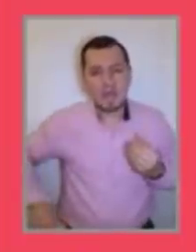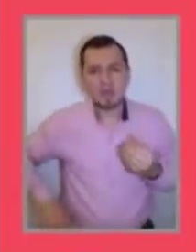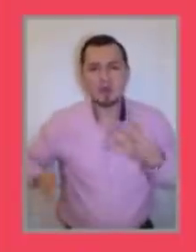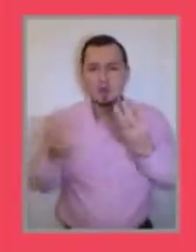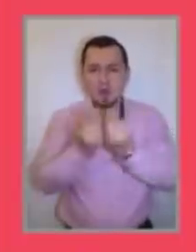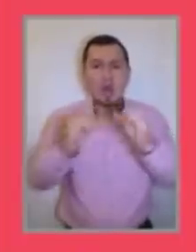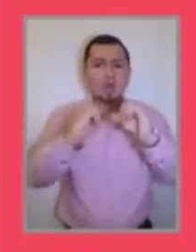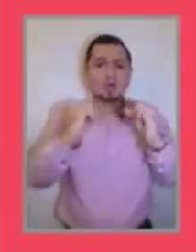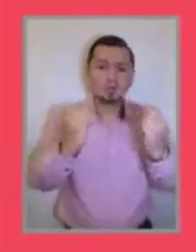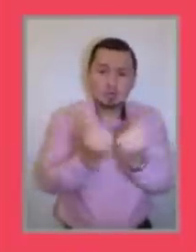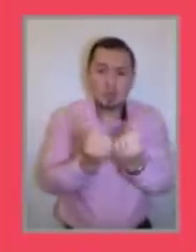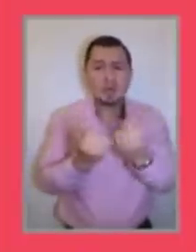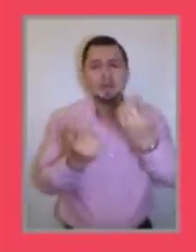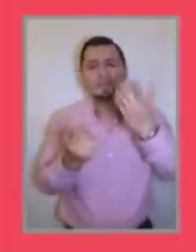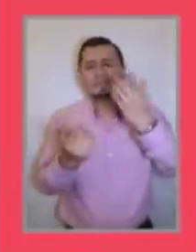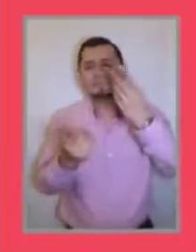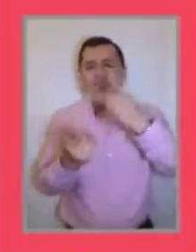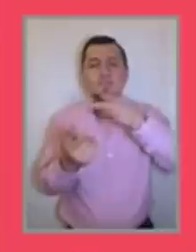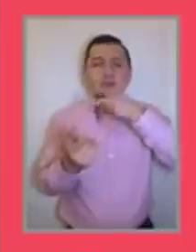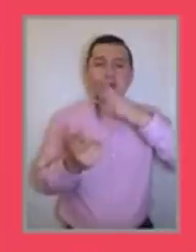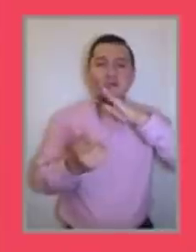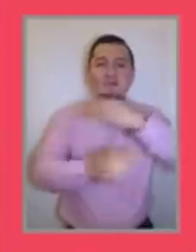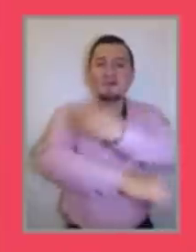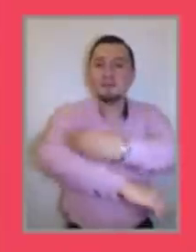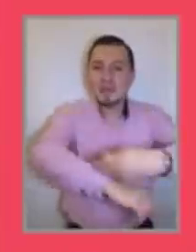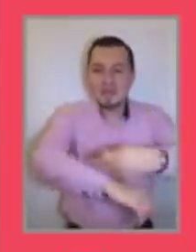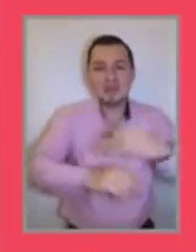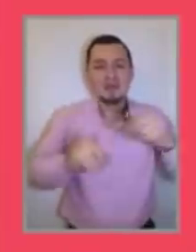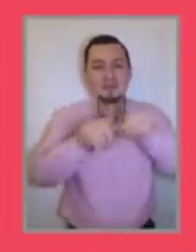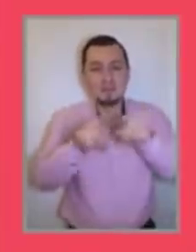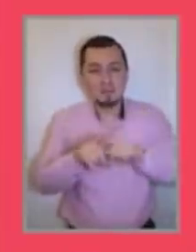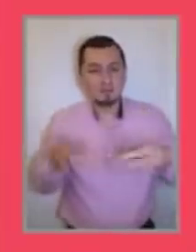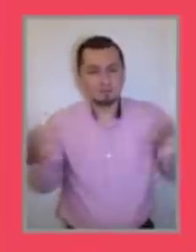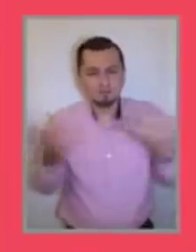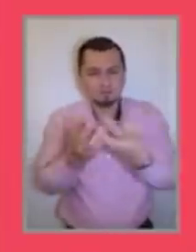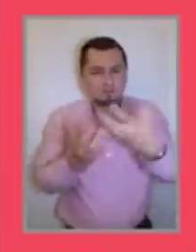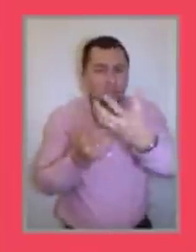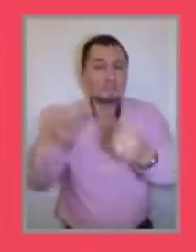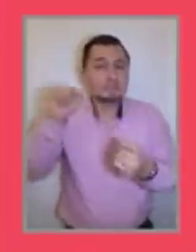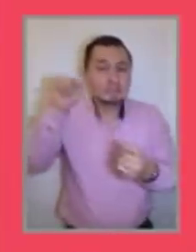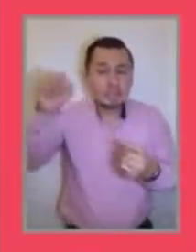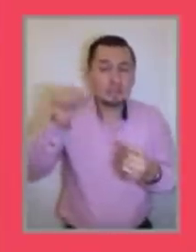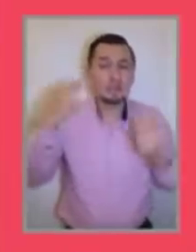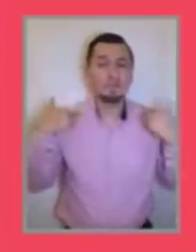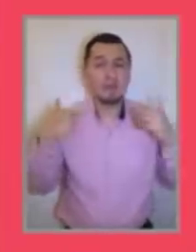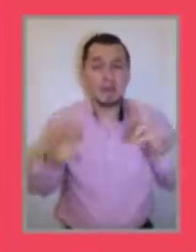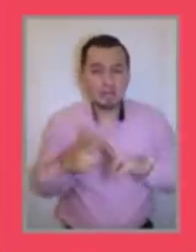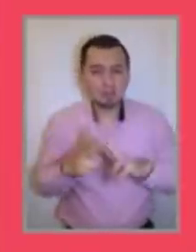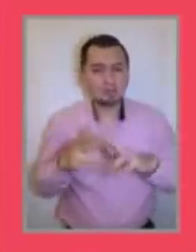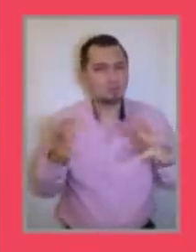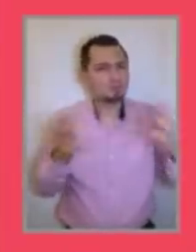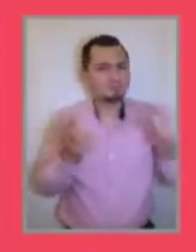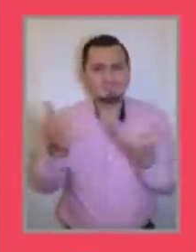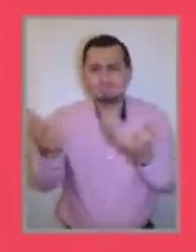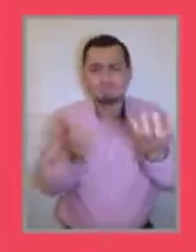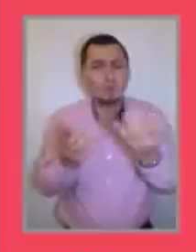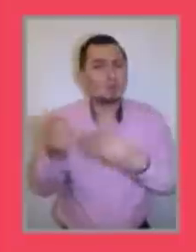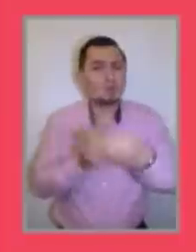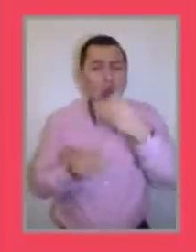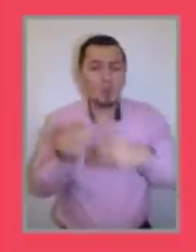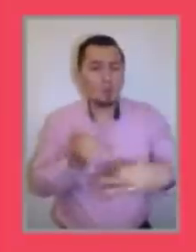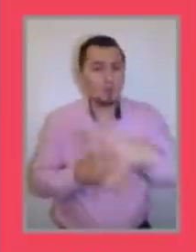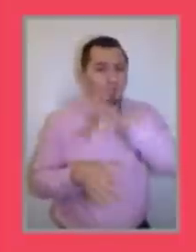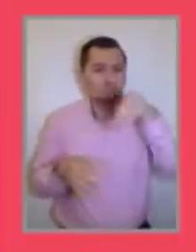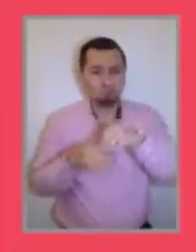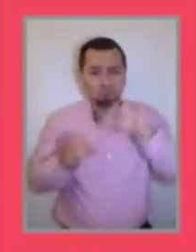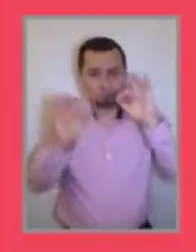sociedad civil, las asociaciones de padres de familia, el sindicato de maestros. Estamos todos. Hoy